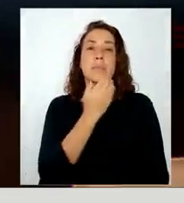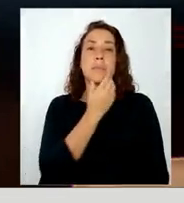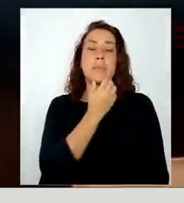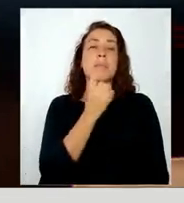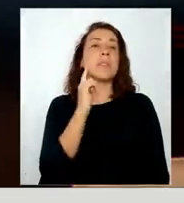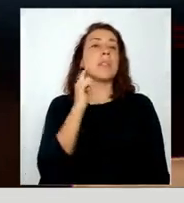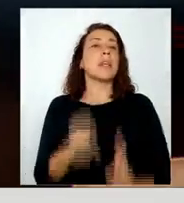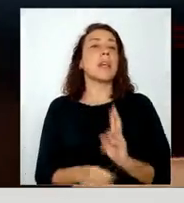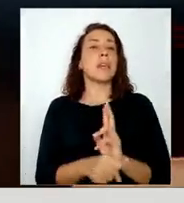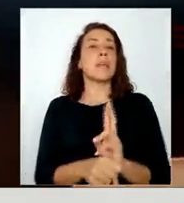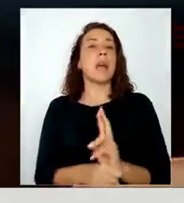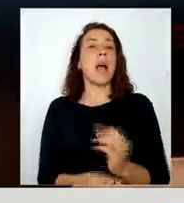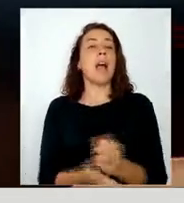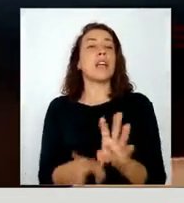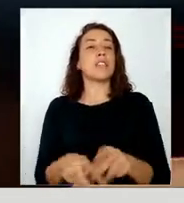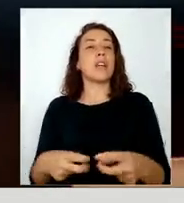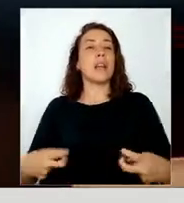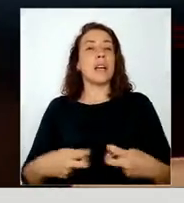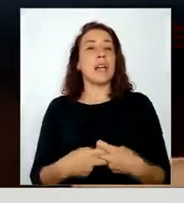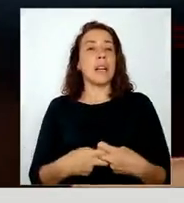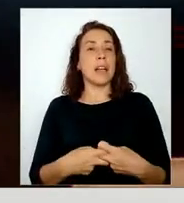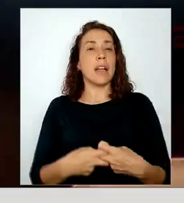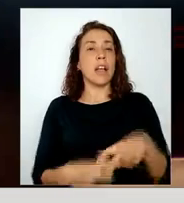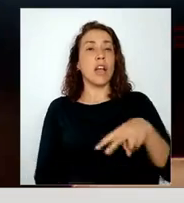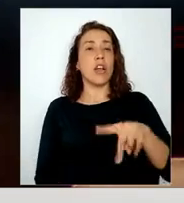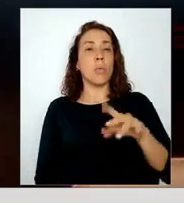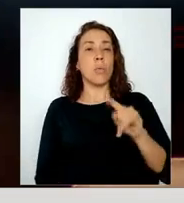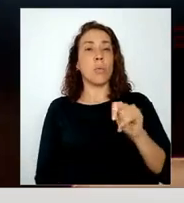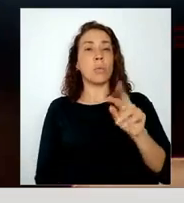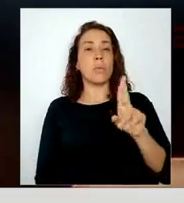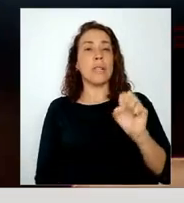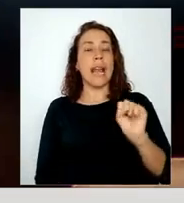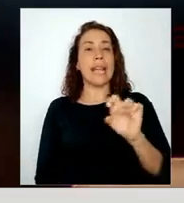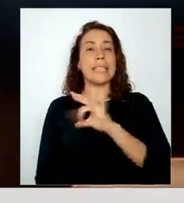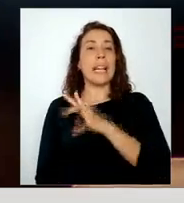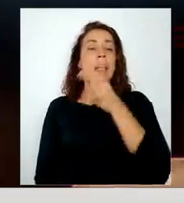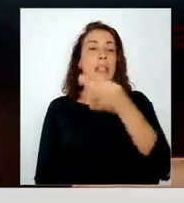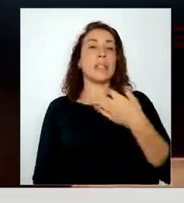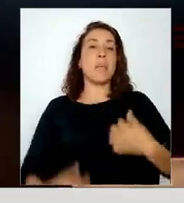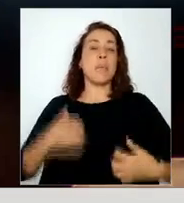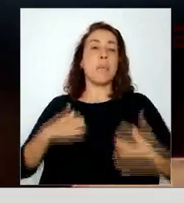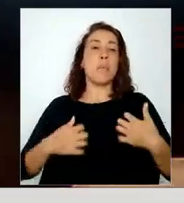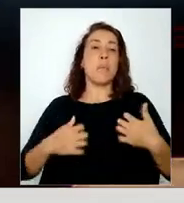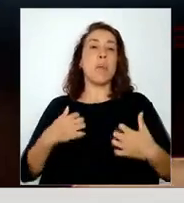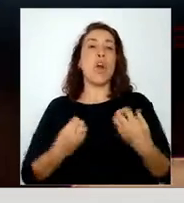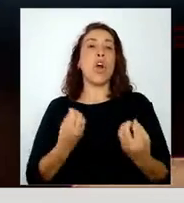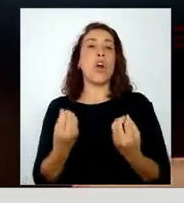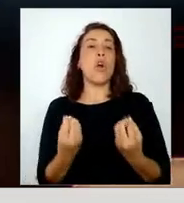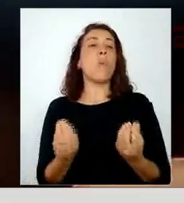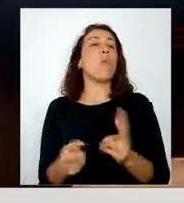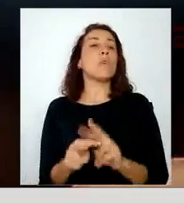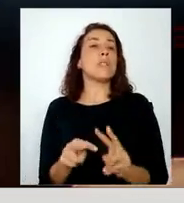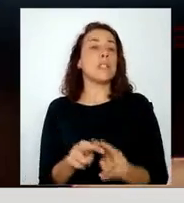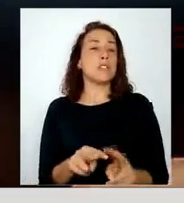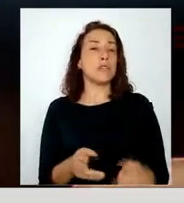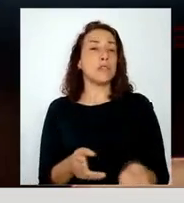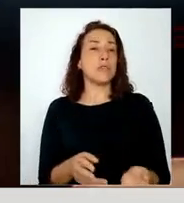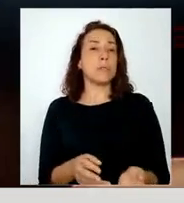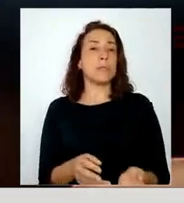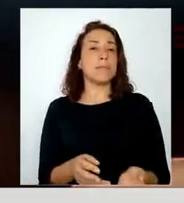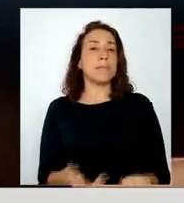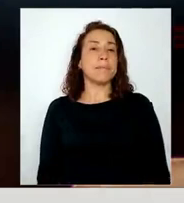asociación gremial de nutra chile señala su molestia por Como aquella se porque la verdad él dice